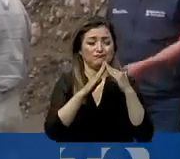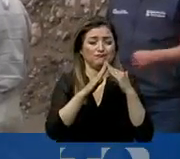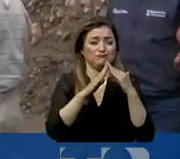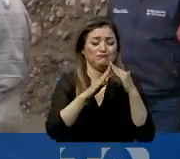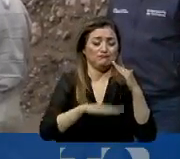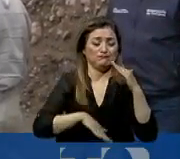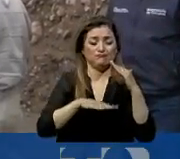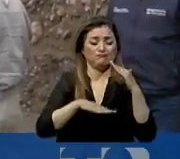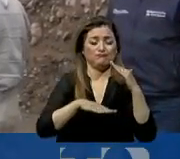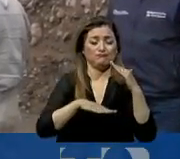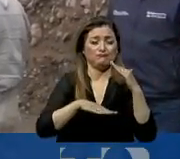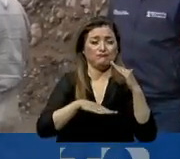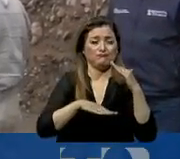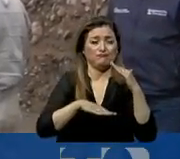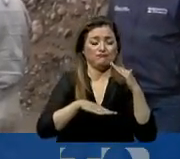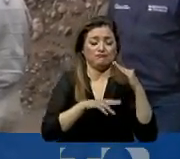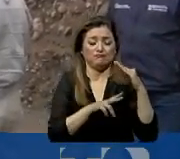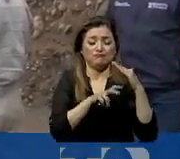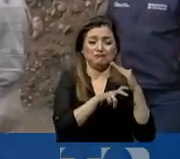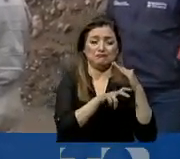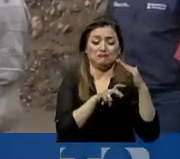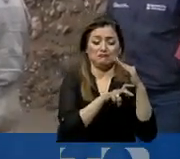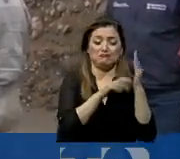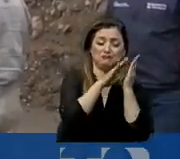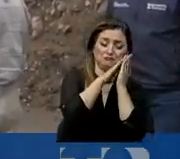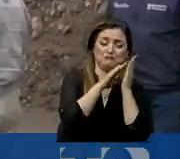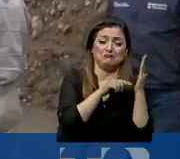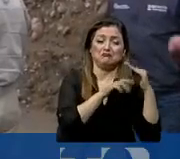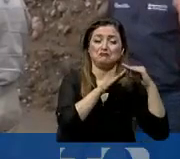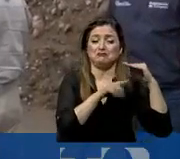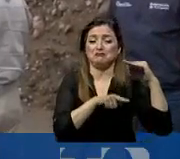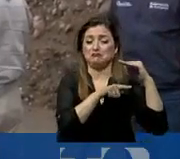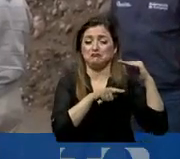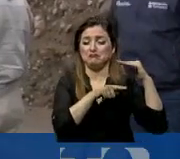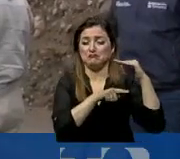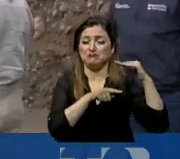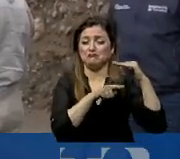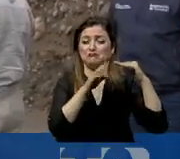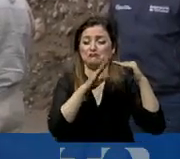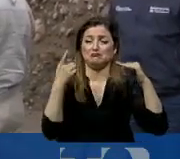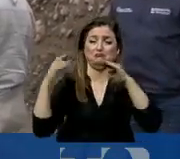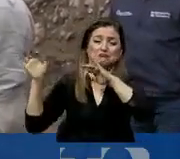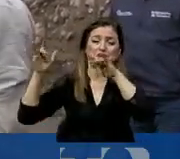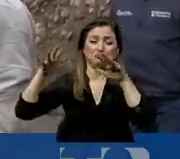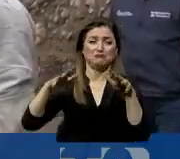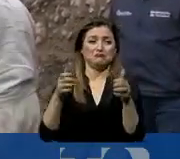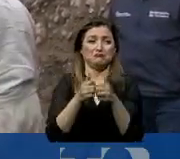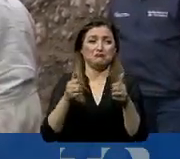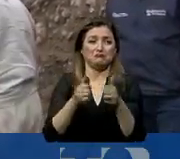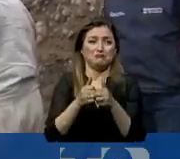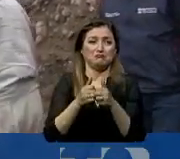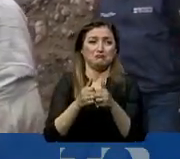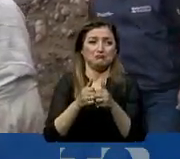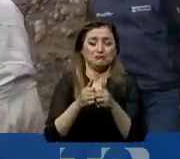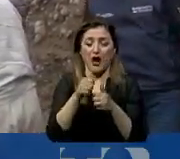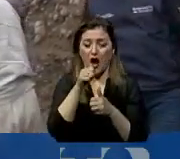casita y en eminencia de que se vaya todas las casas que están en la parte de arriba. Con una maquinaria tipo excavadora podemos desviar el